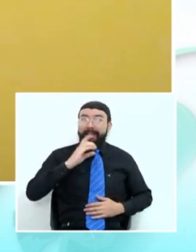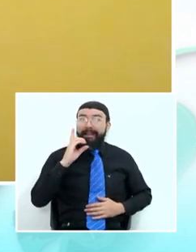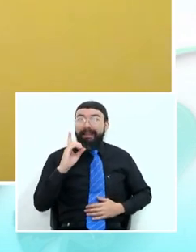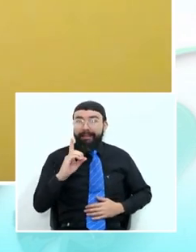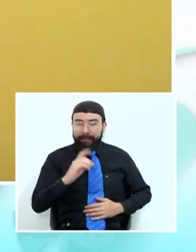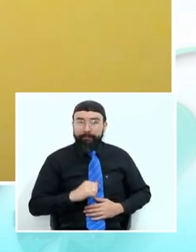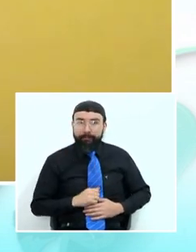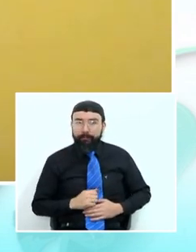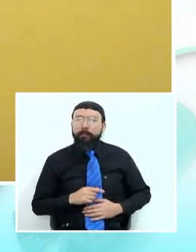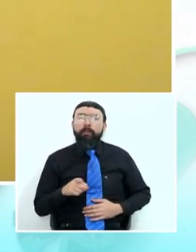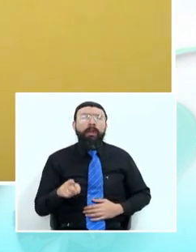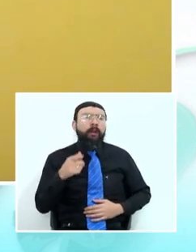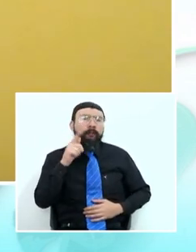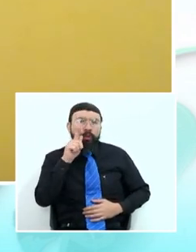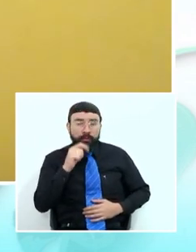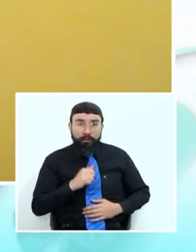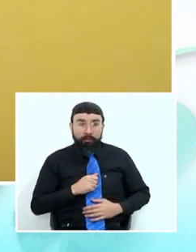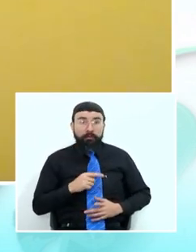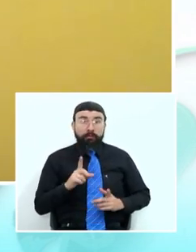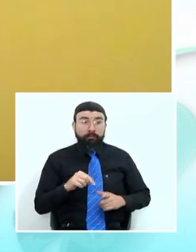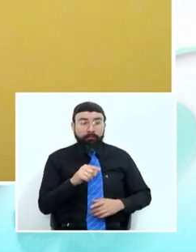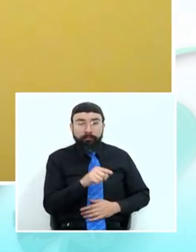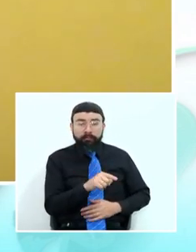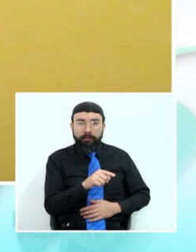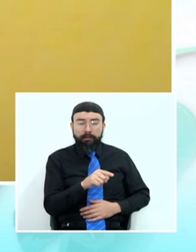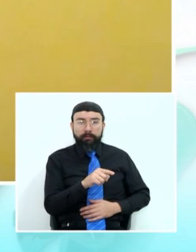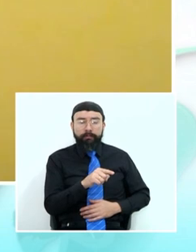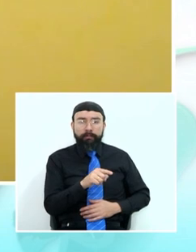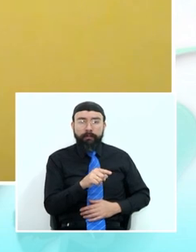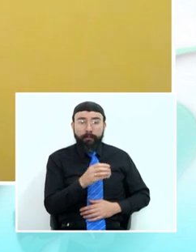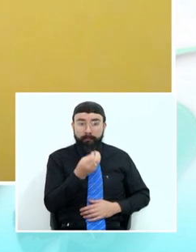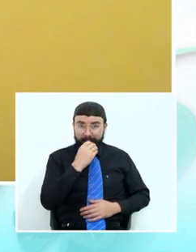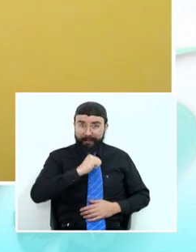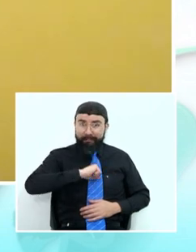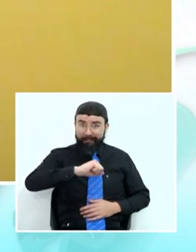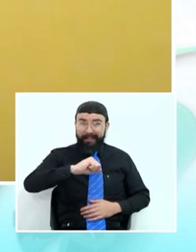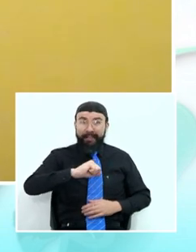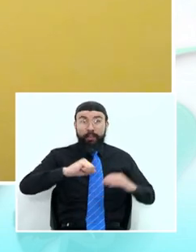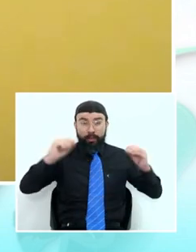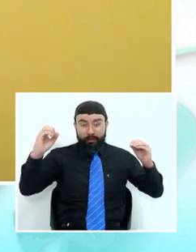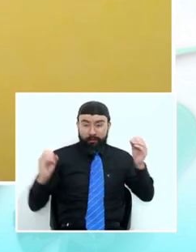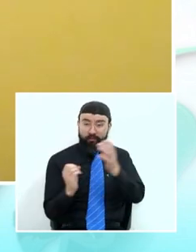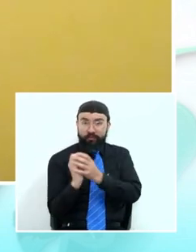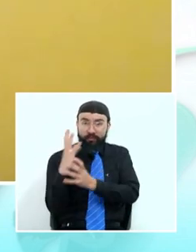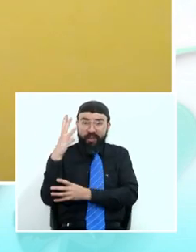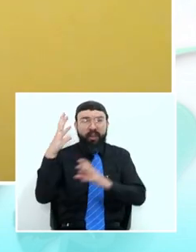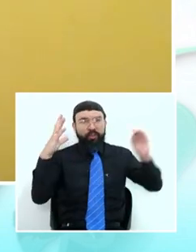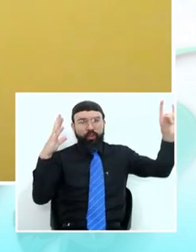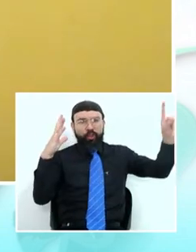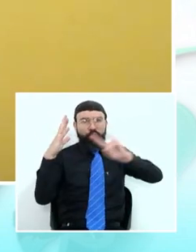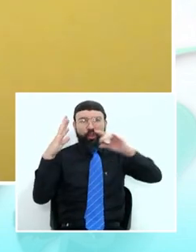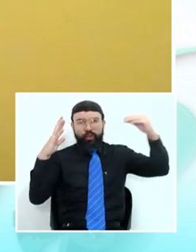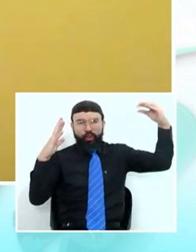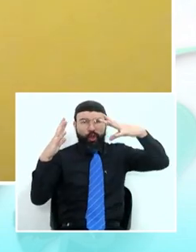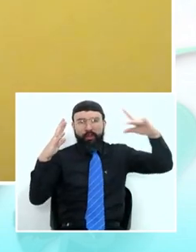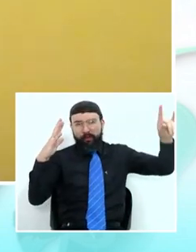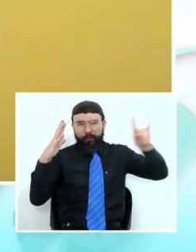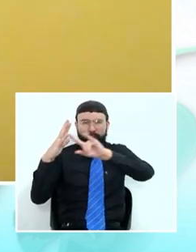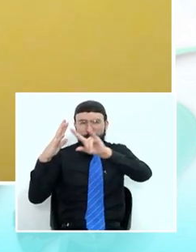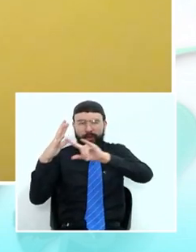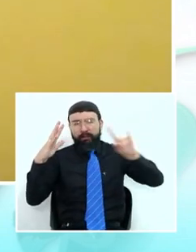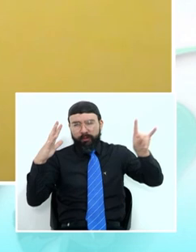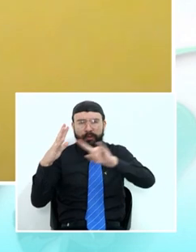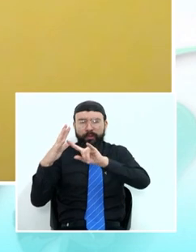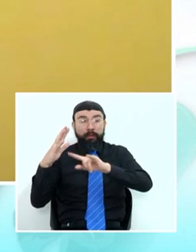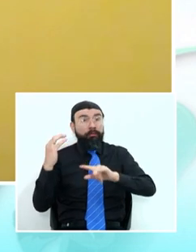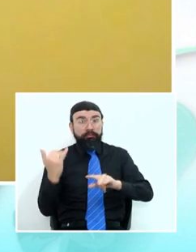la fruta y la vitamina, básicamente es el sol el que la activa. Entonces, el girasol es uno